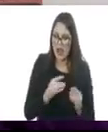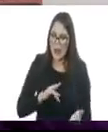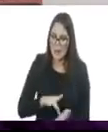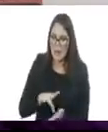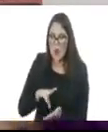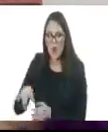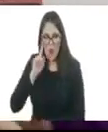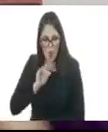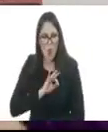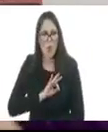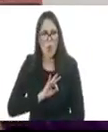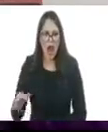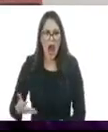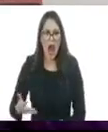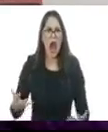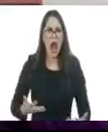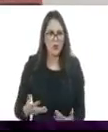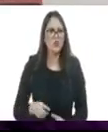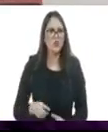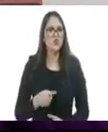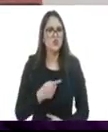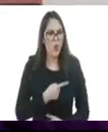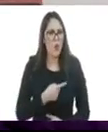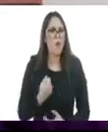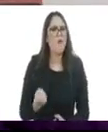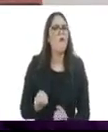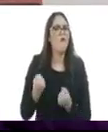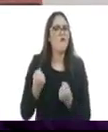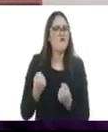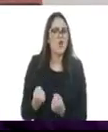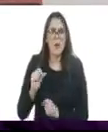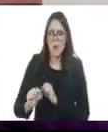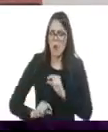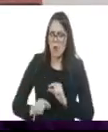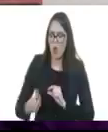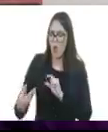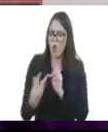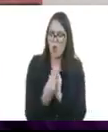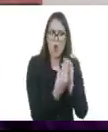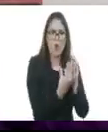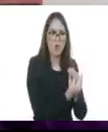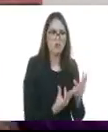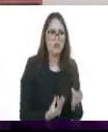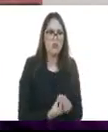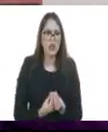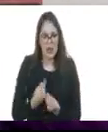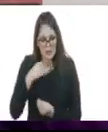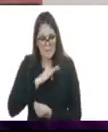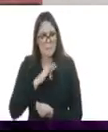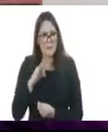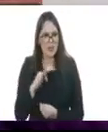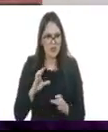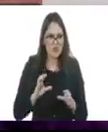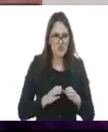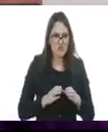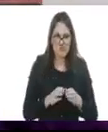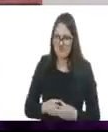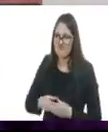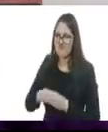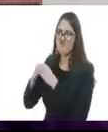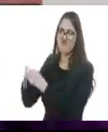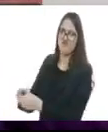se están uniendo entre ellas, que se están uniendo para obligar al Estado, para obligar a que